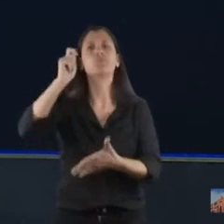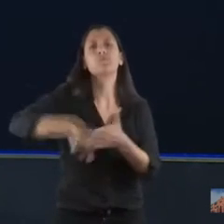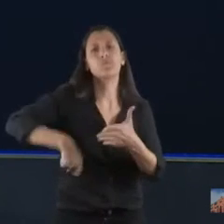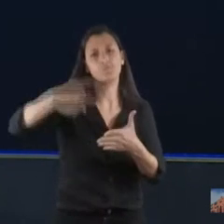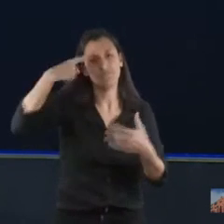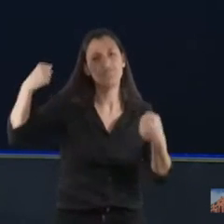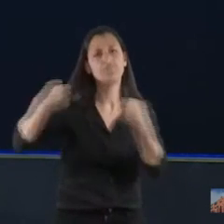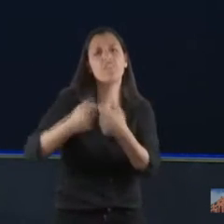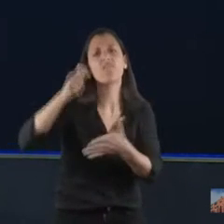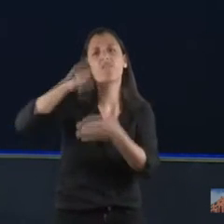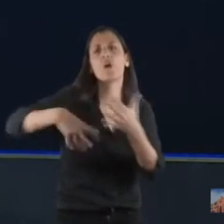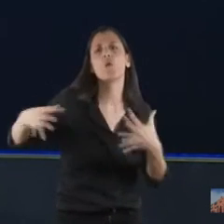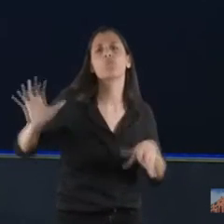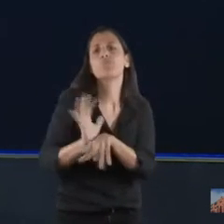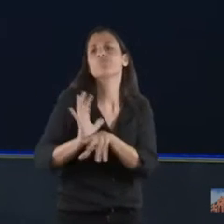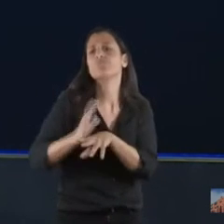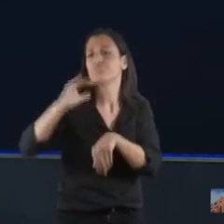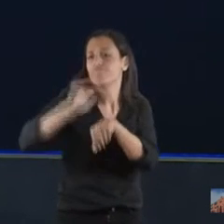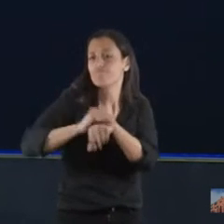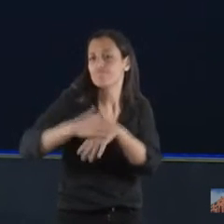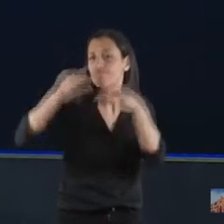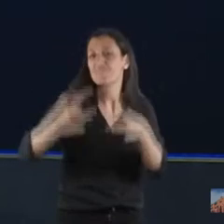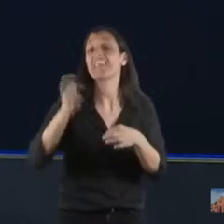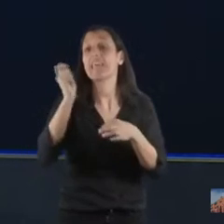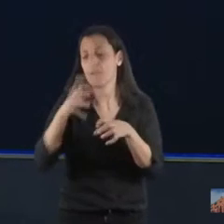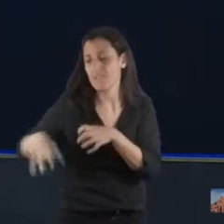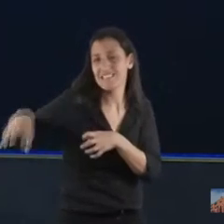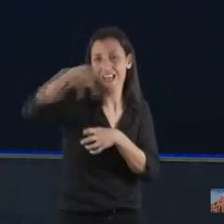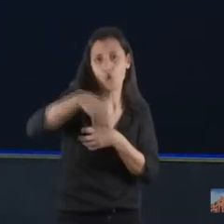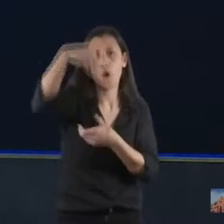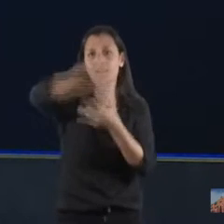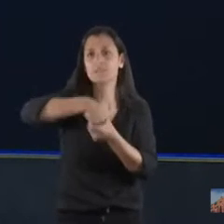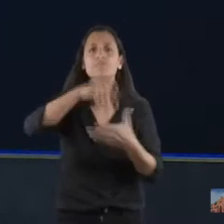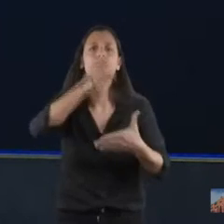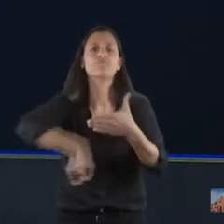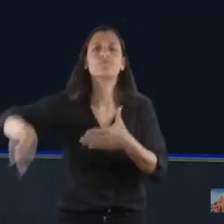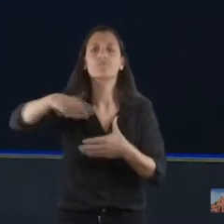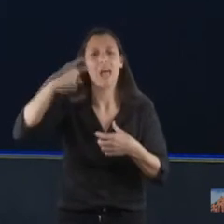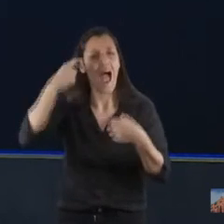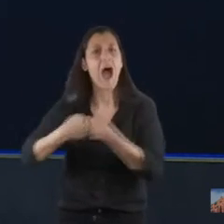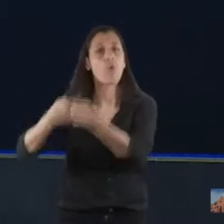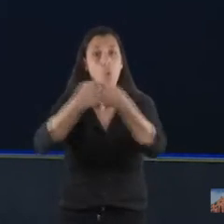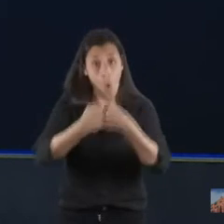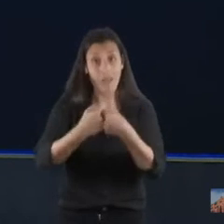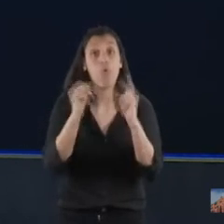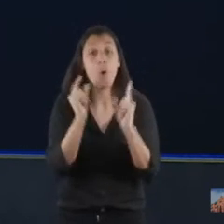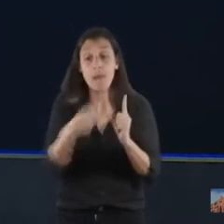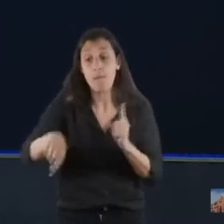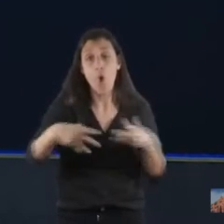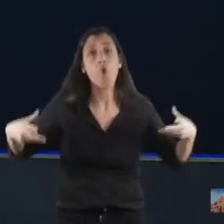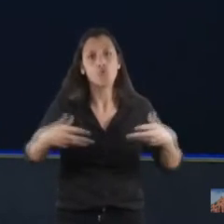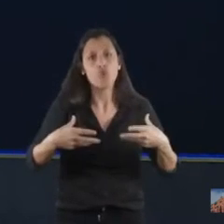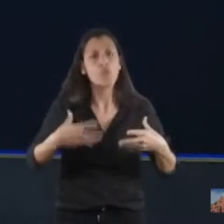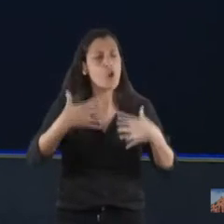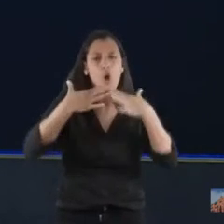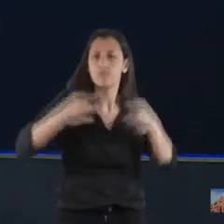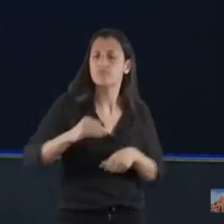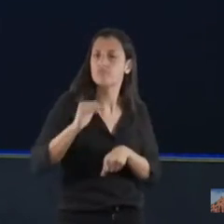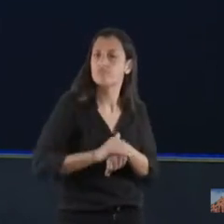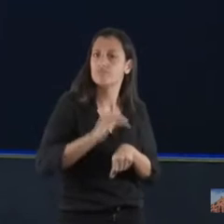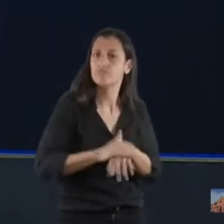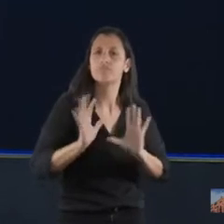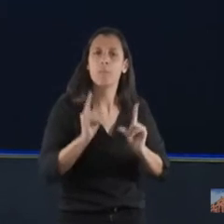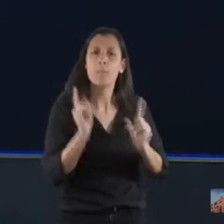compromiso con los diferentes sectores de alguna manera nos compromete mutuamente a